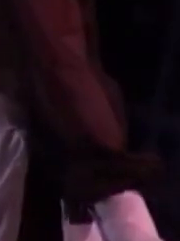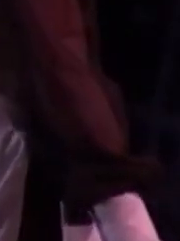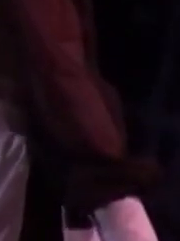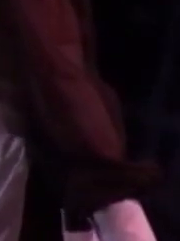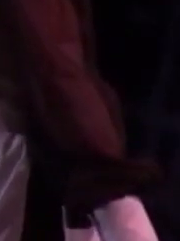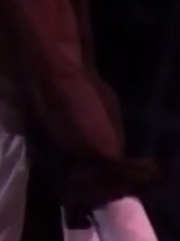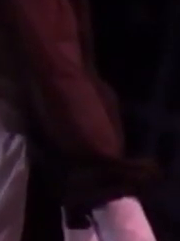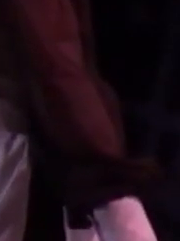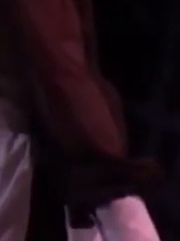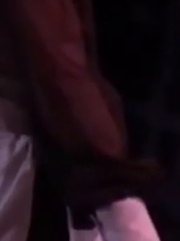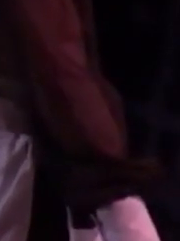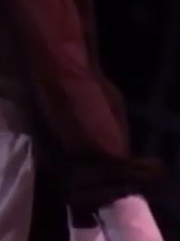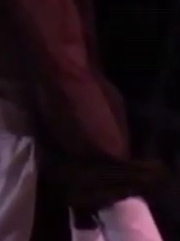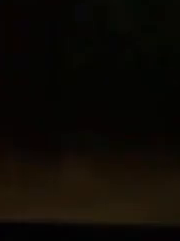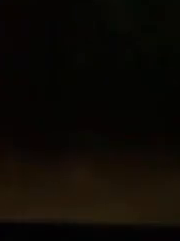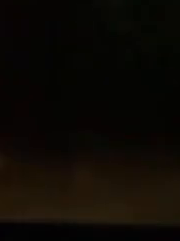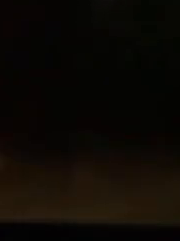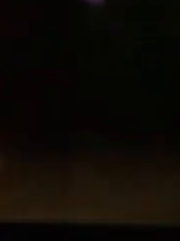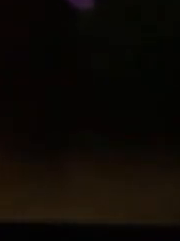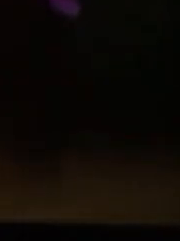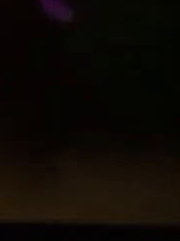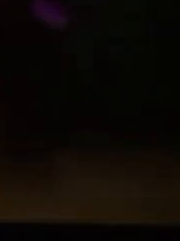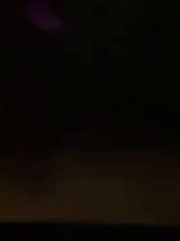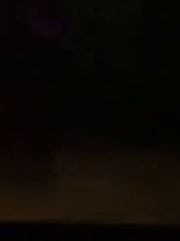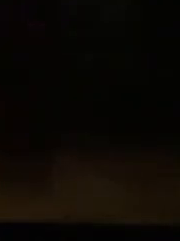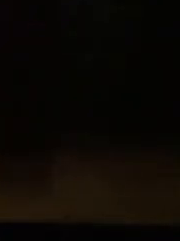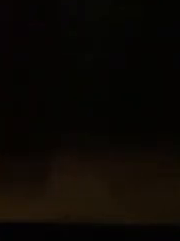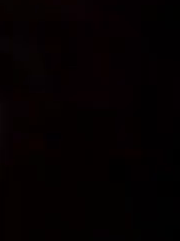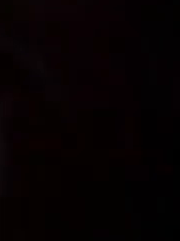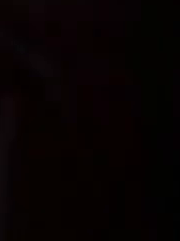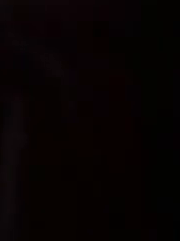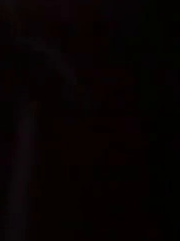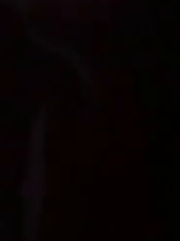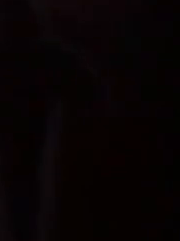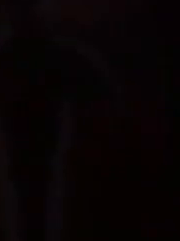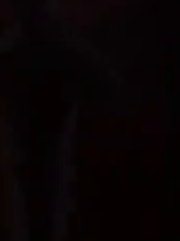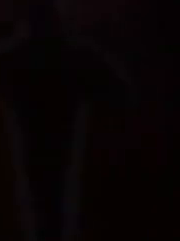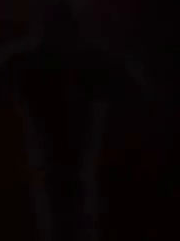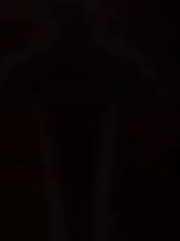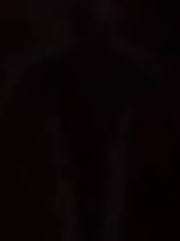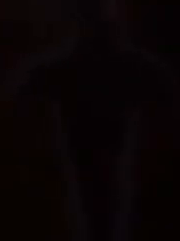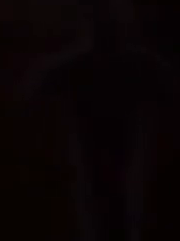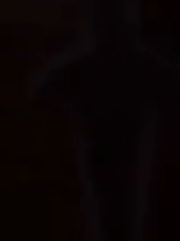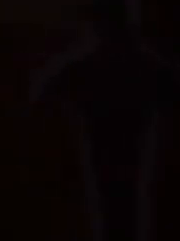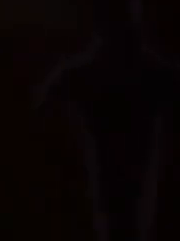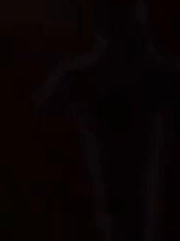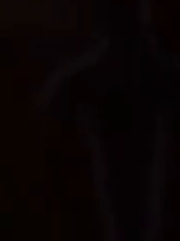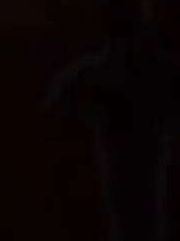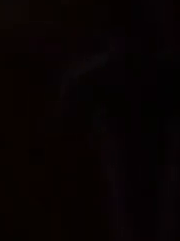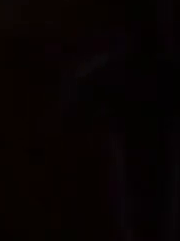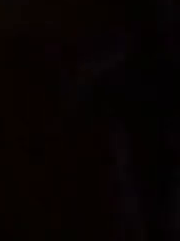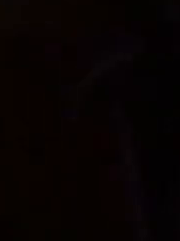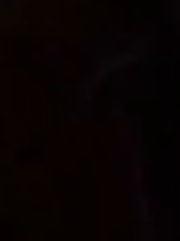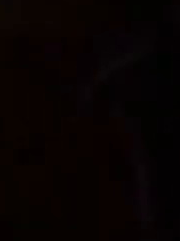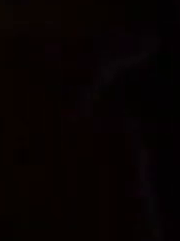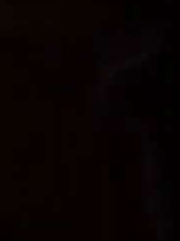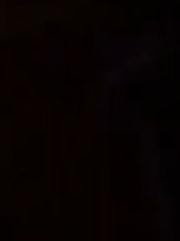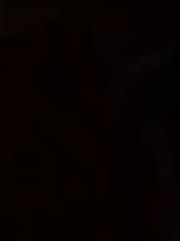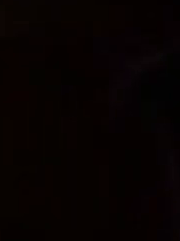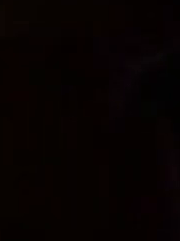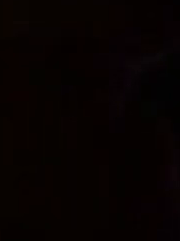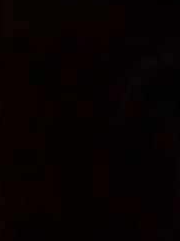Flauta Mágica de Mozart, dentro del Festival de Ópera Online. ¿Conoces a mi madre? Si eres la hija de la